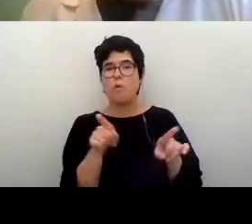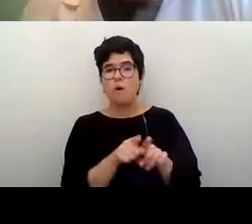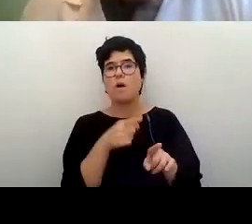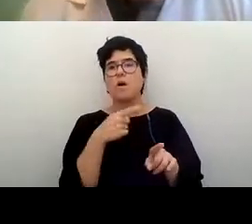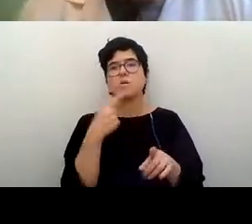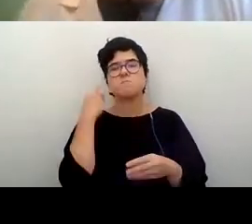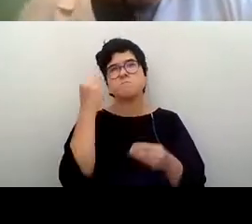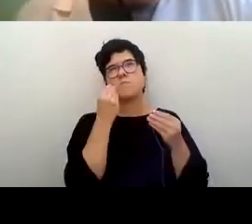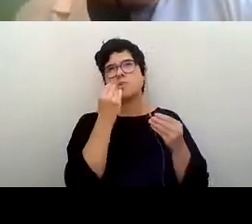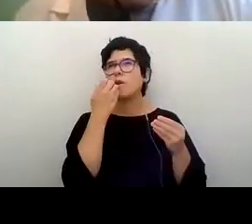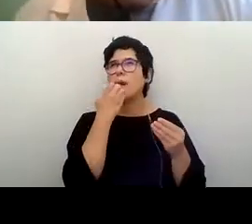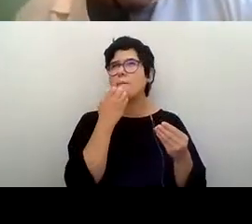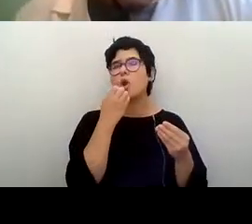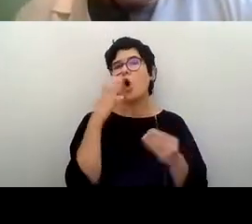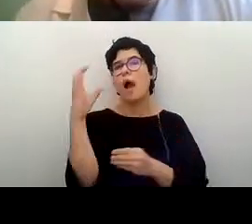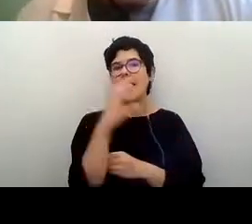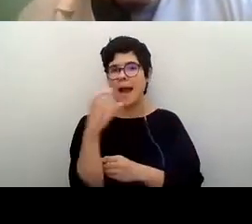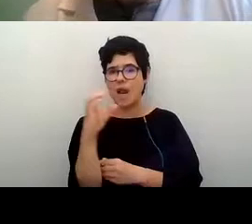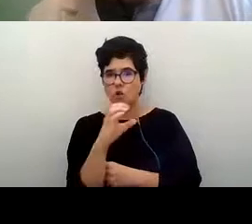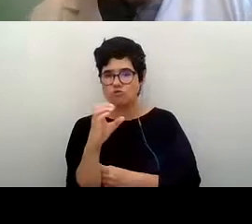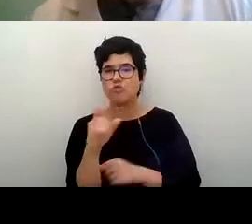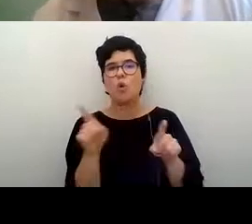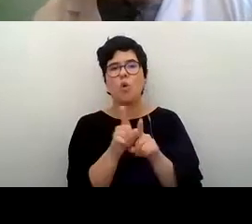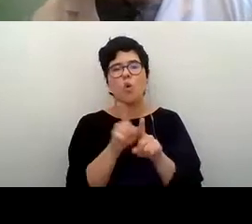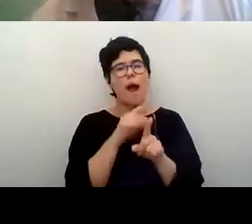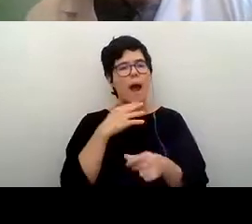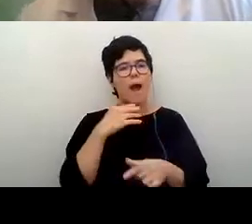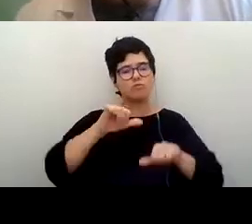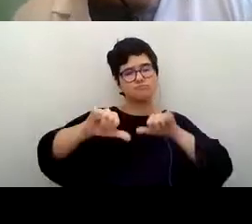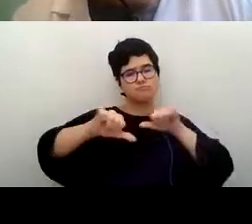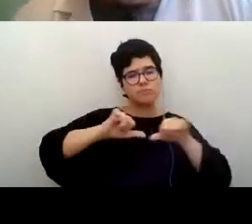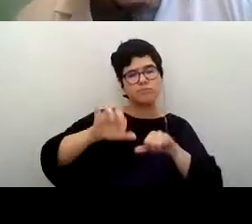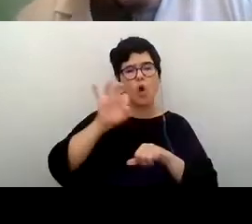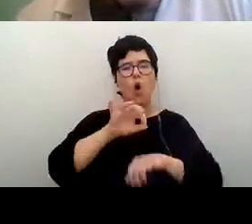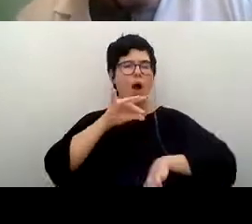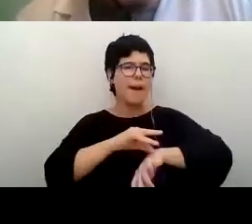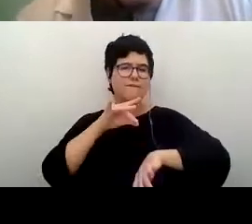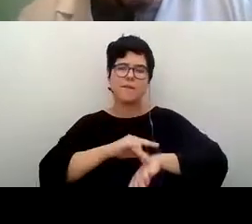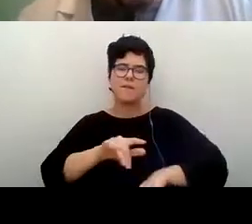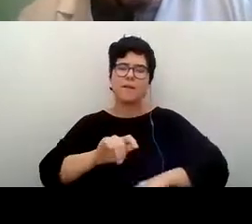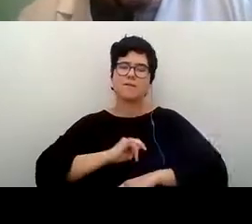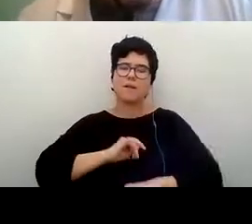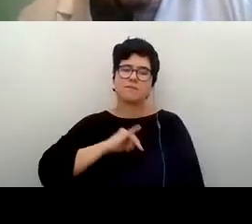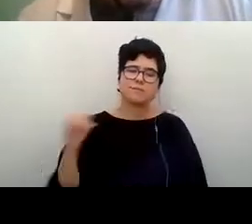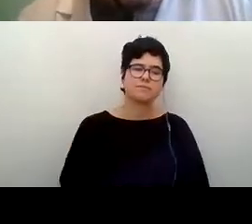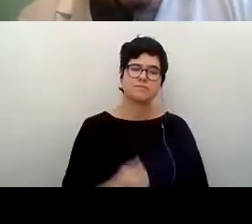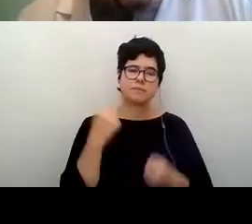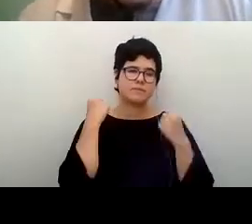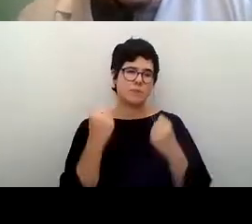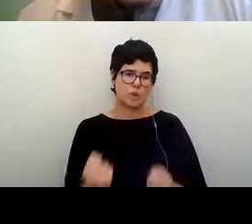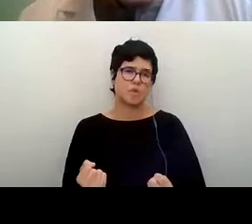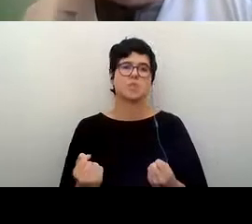intervención quirúrgica, después de una enfermedad que nos haya dejado especialmente agotados, o en épocas en las que especialmente